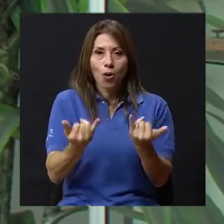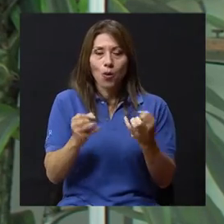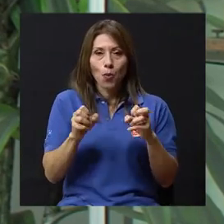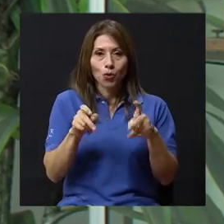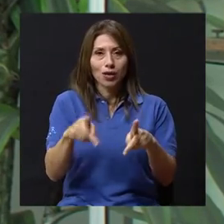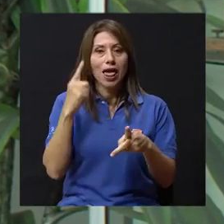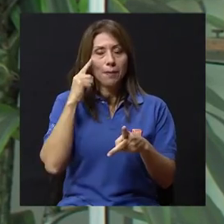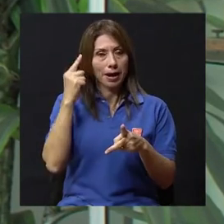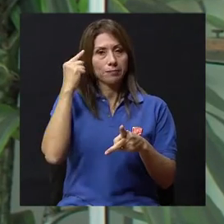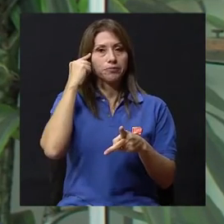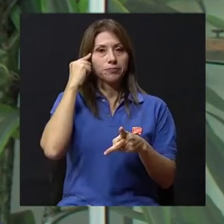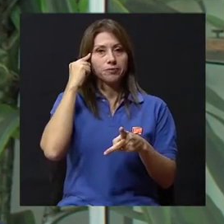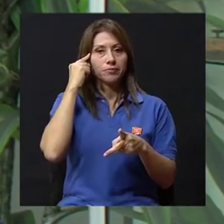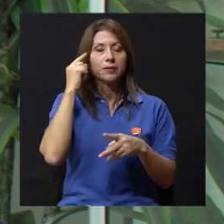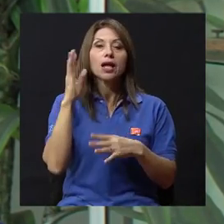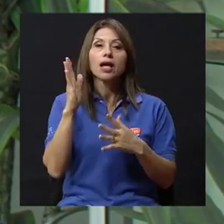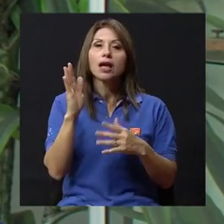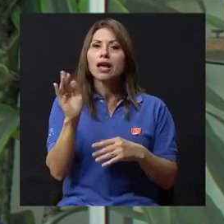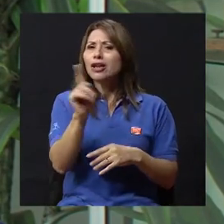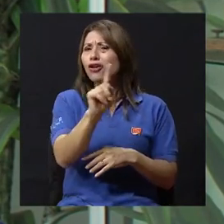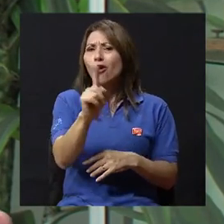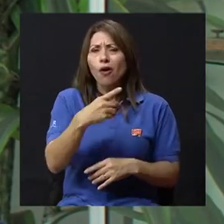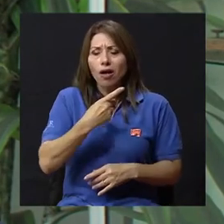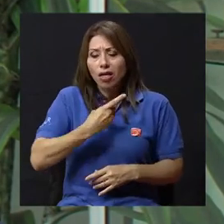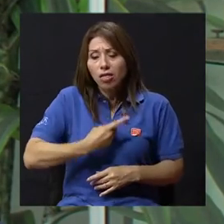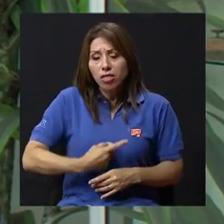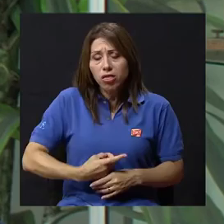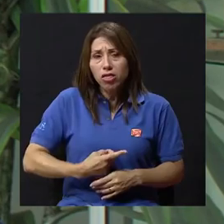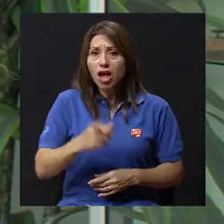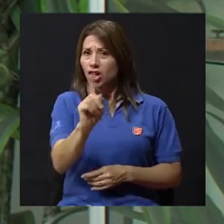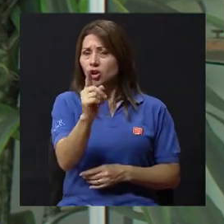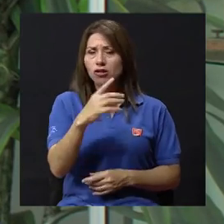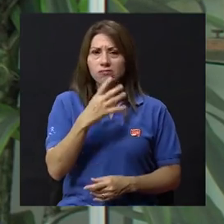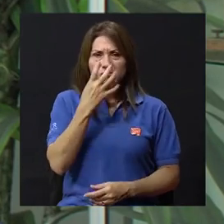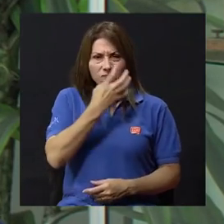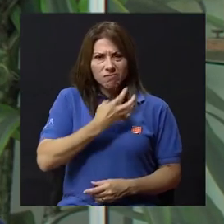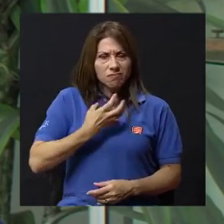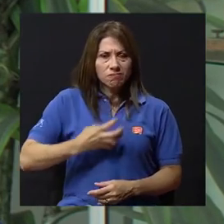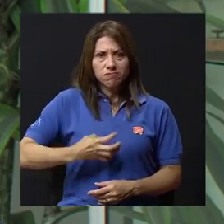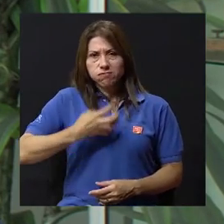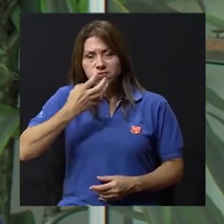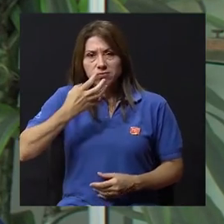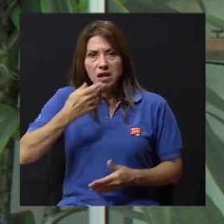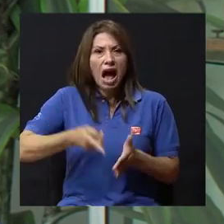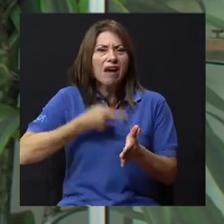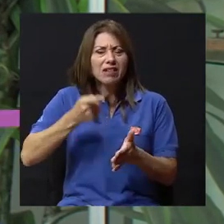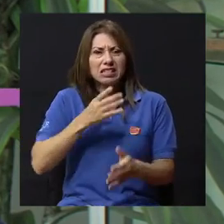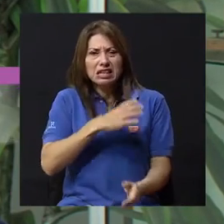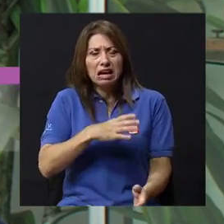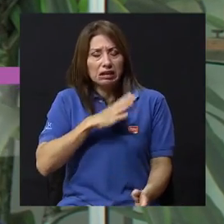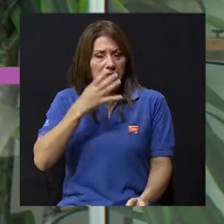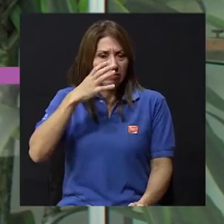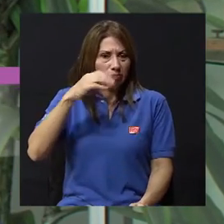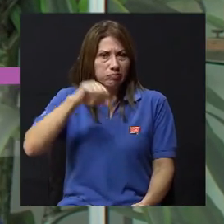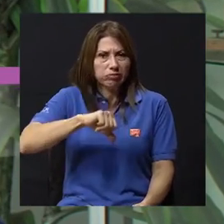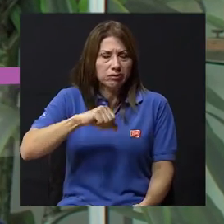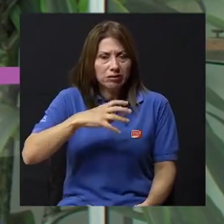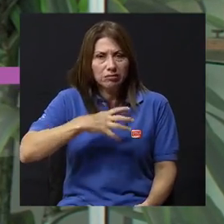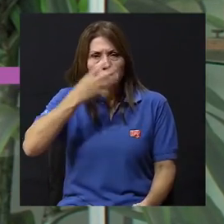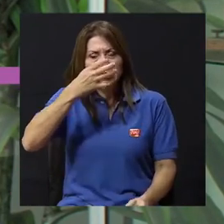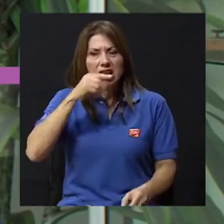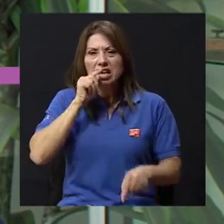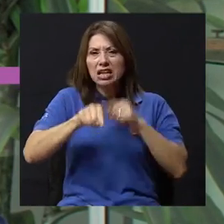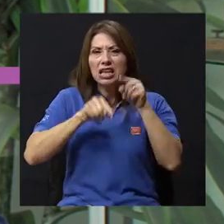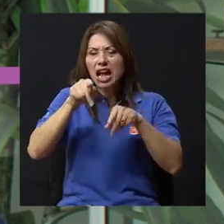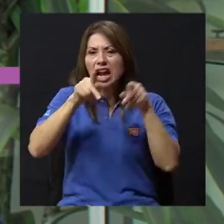replanteárselo. No caiga ni en la depresión o en la amargura, que a algunos les da por ponerse llenos de mal carácter y de